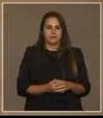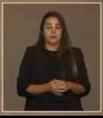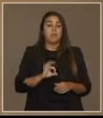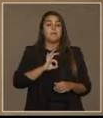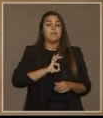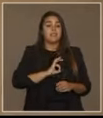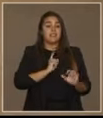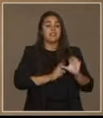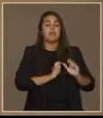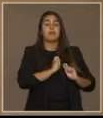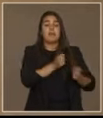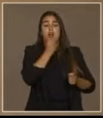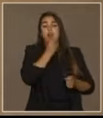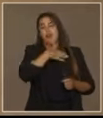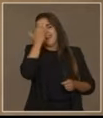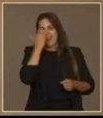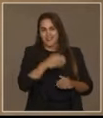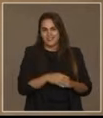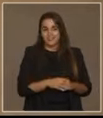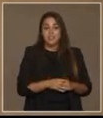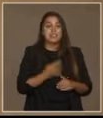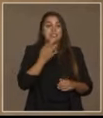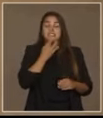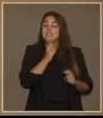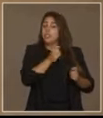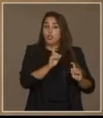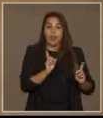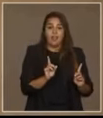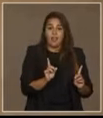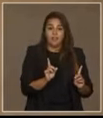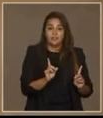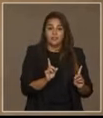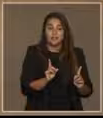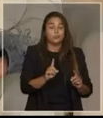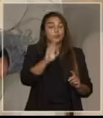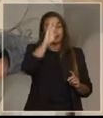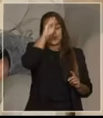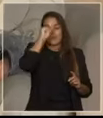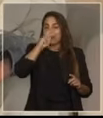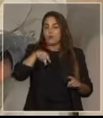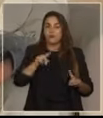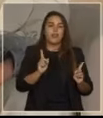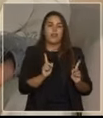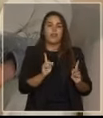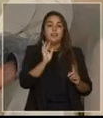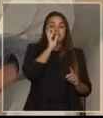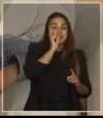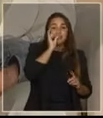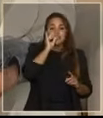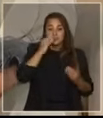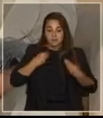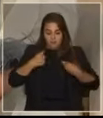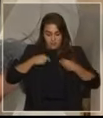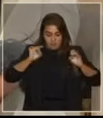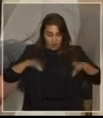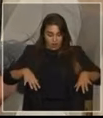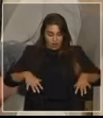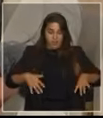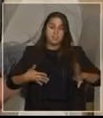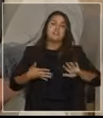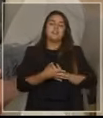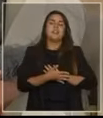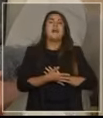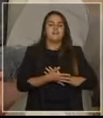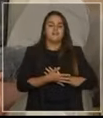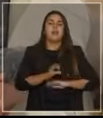medalla de Extremadura, pero si no la dan, no os olvidéis nunca que cada niño vivo como yo somos una